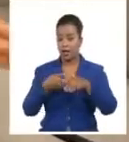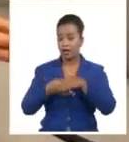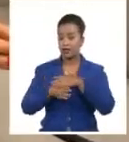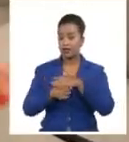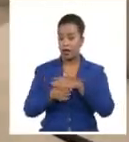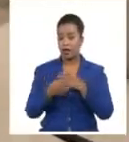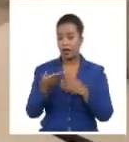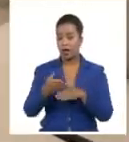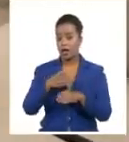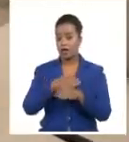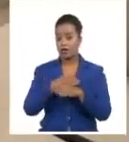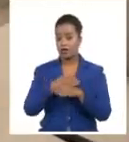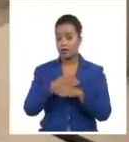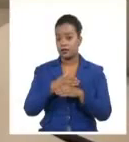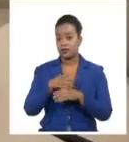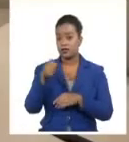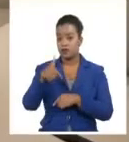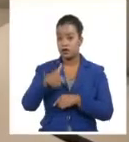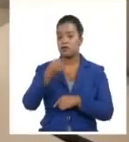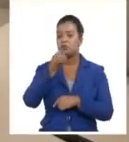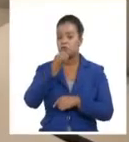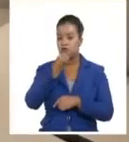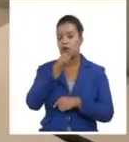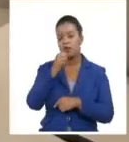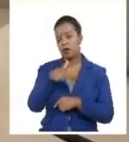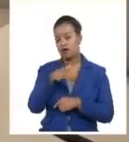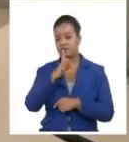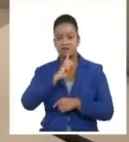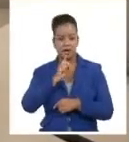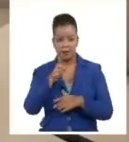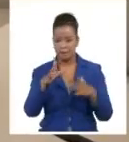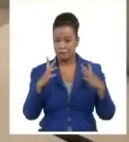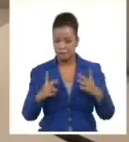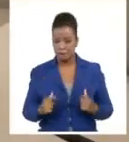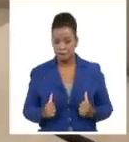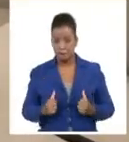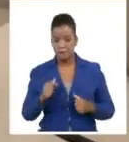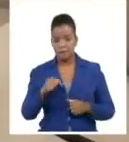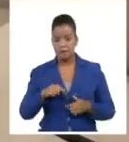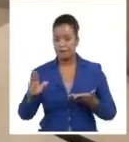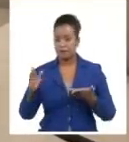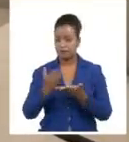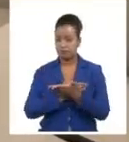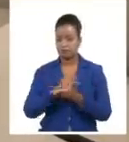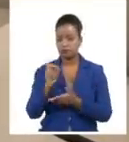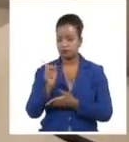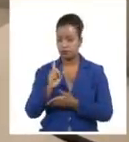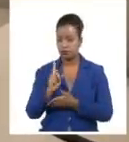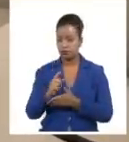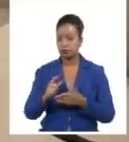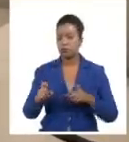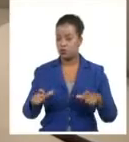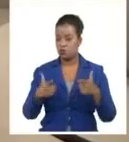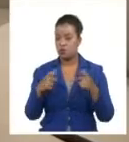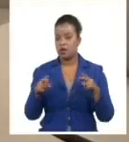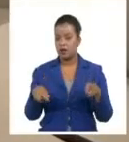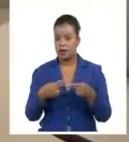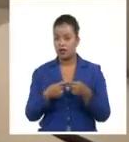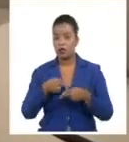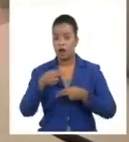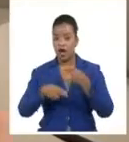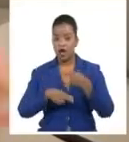si tenían entrada para el jueves, van a poder usarla cualquiera de esos dos días. Pero esto no se cancela, es lo más importante. Vamos a hacerlo en